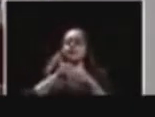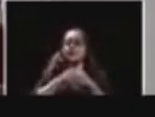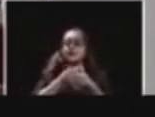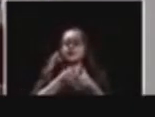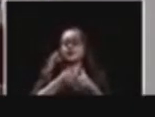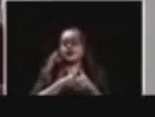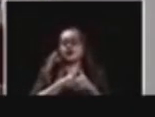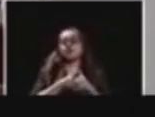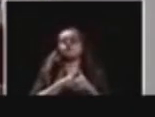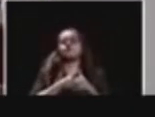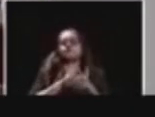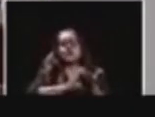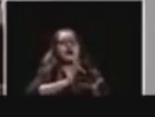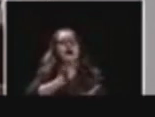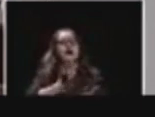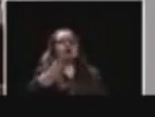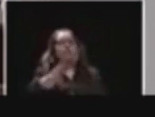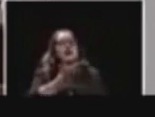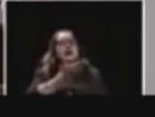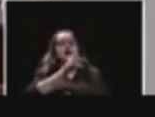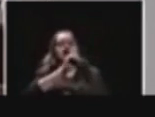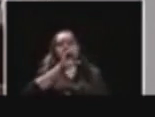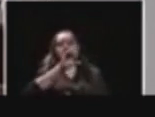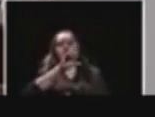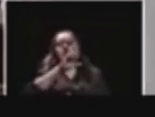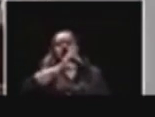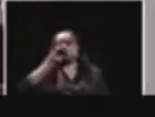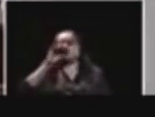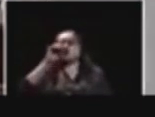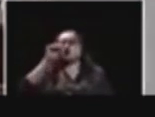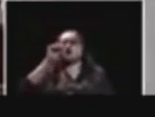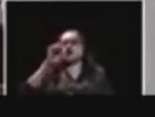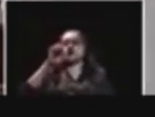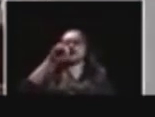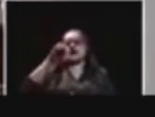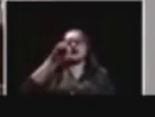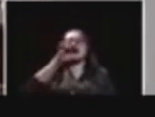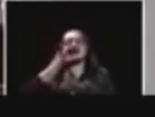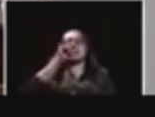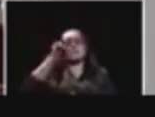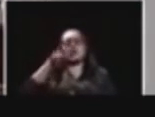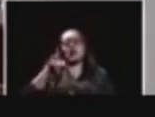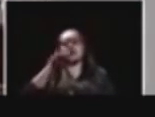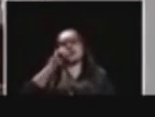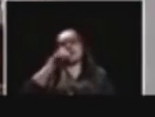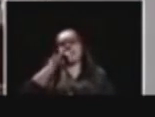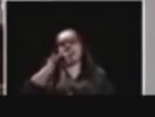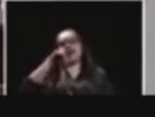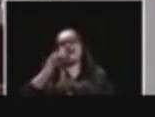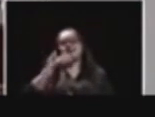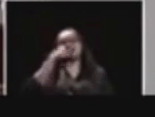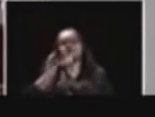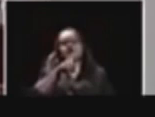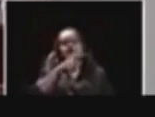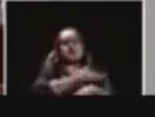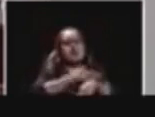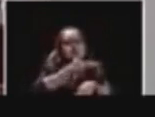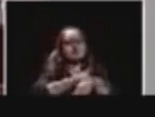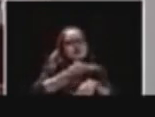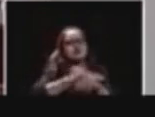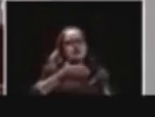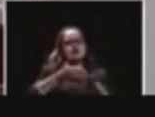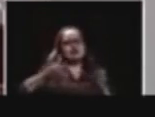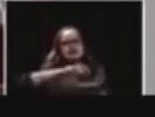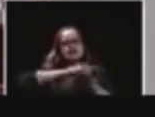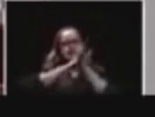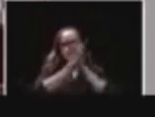quisiera agradecer al doctor José Ramón Amieva las facilidades y disposición en este